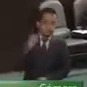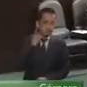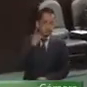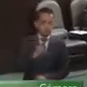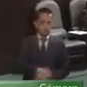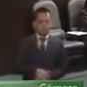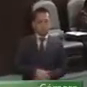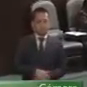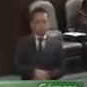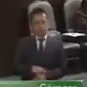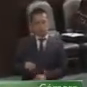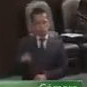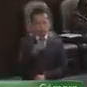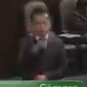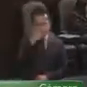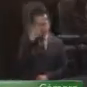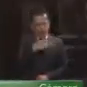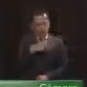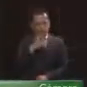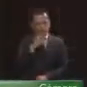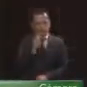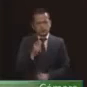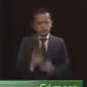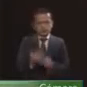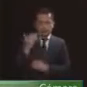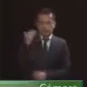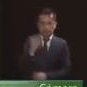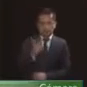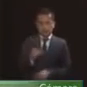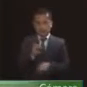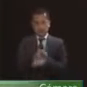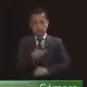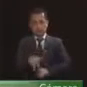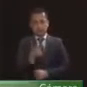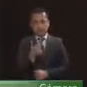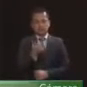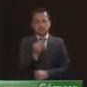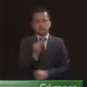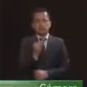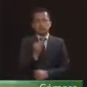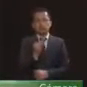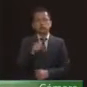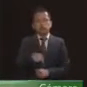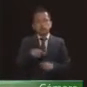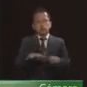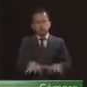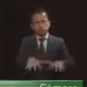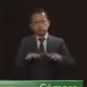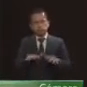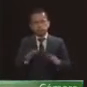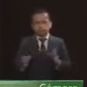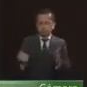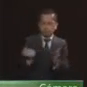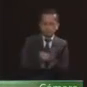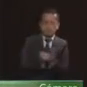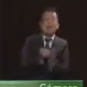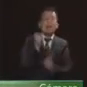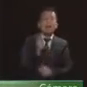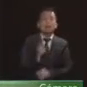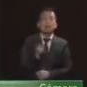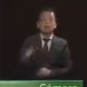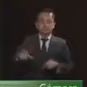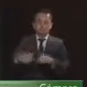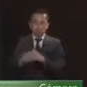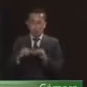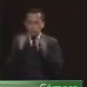el día 13 de febrero, este pleno aprobó el acuerdo de la Junta de Coordinación Política relativo a la convocatoria